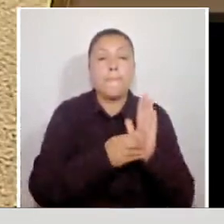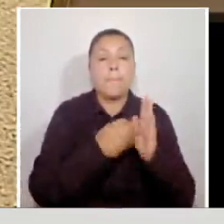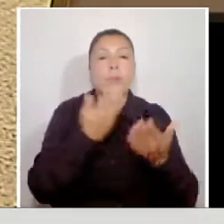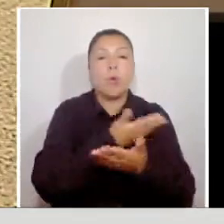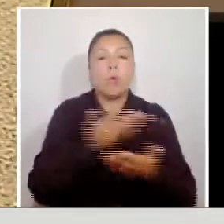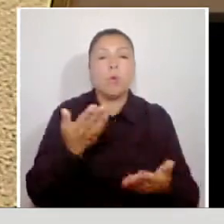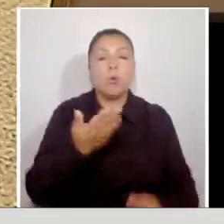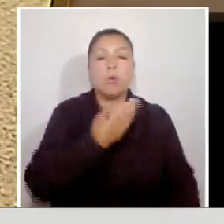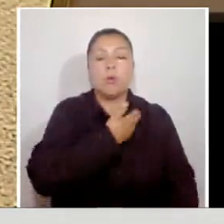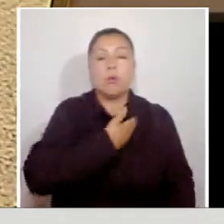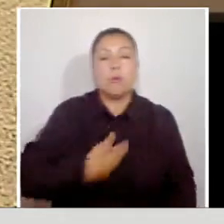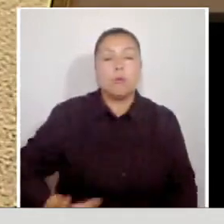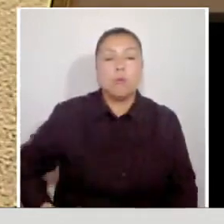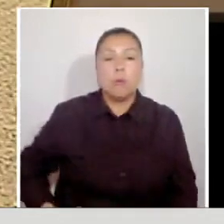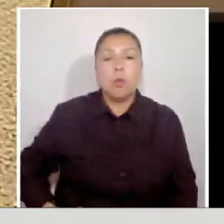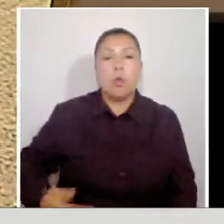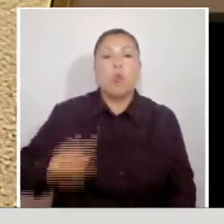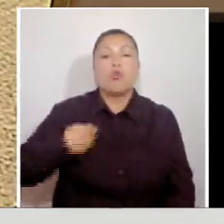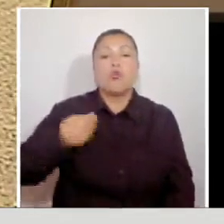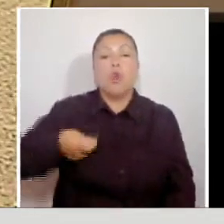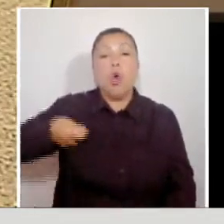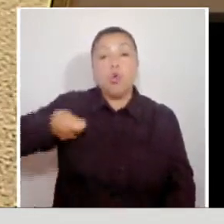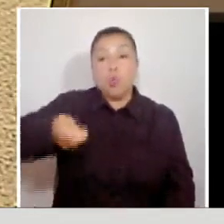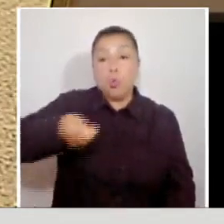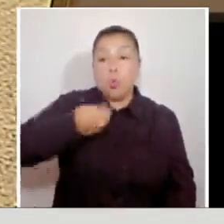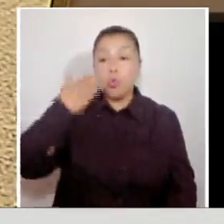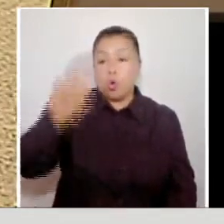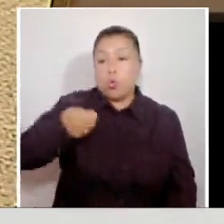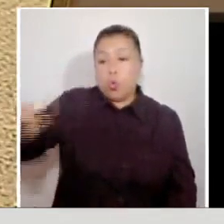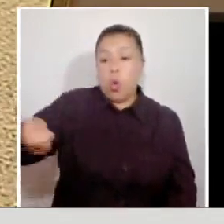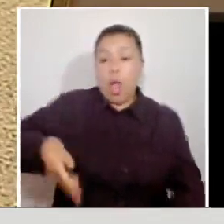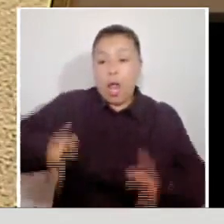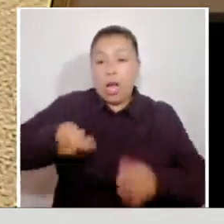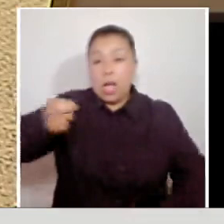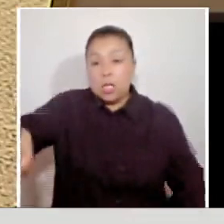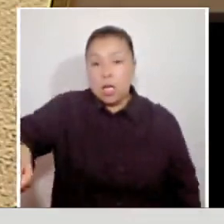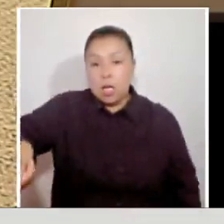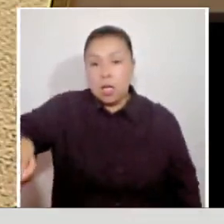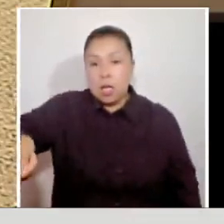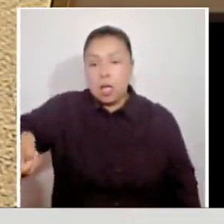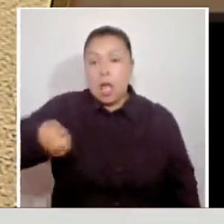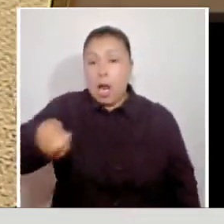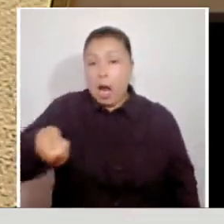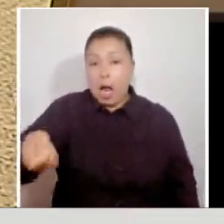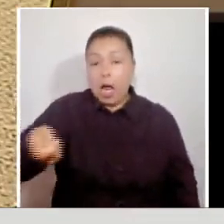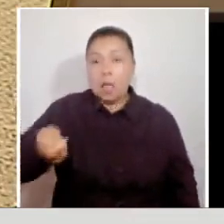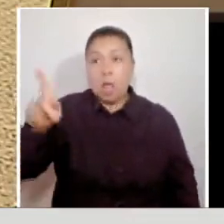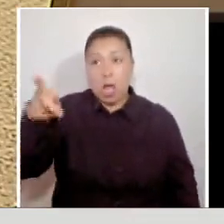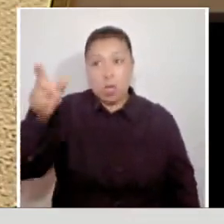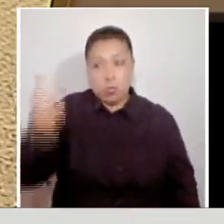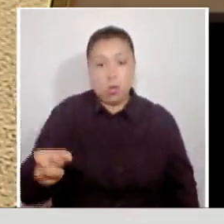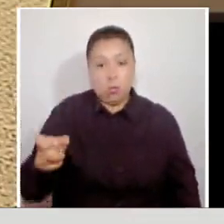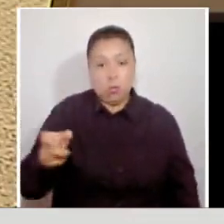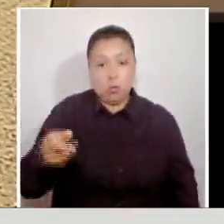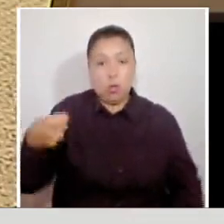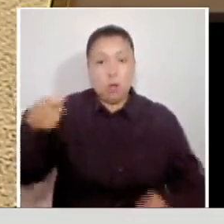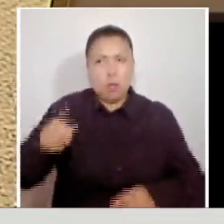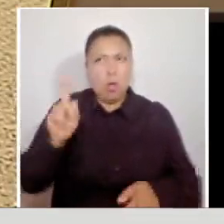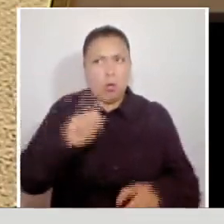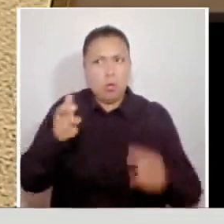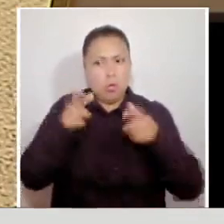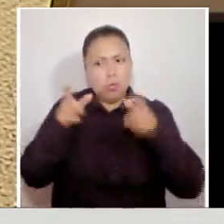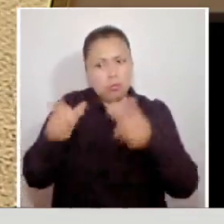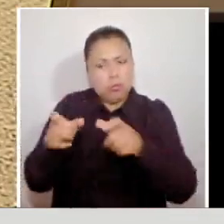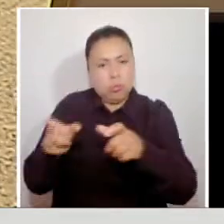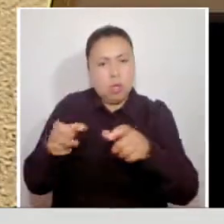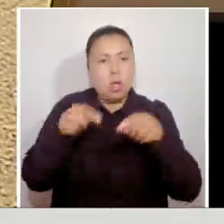yo le regalo un cuchillo comprado hoy día en la calle se transforma en un portador de arma blanca y eso no se fiscaliza por lo tanto esto se va